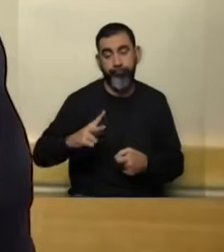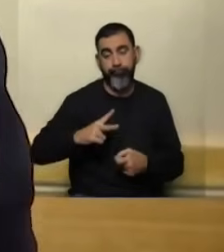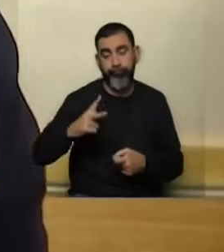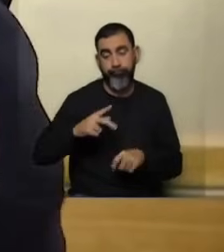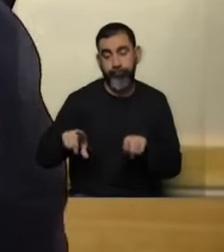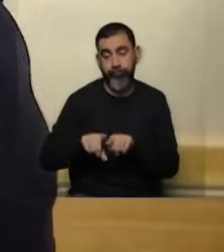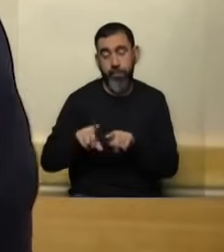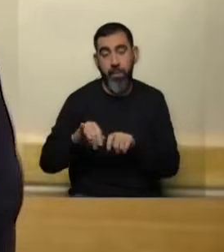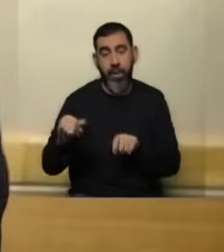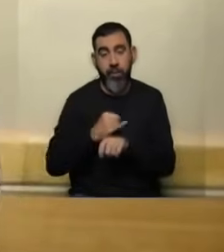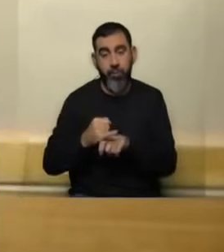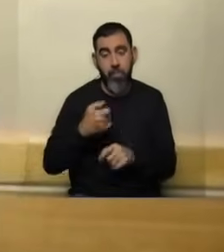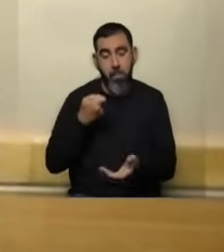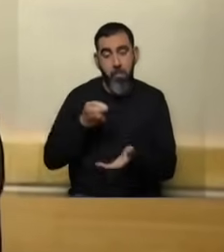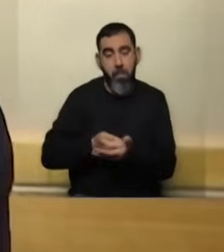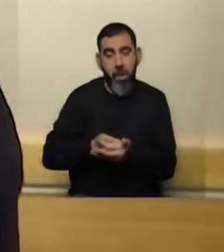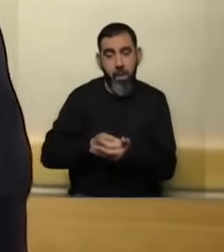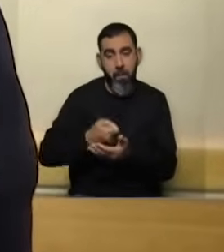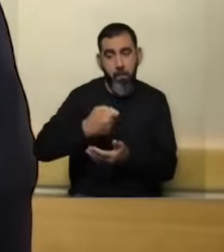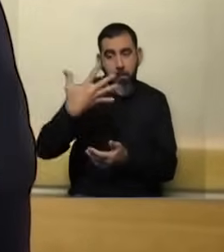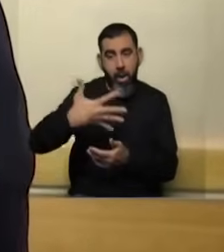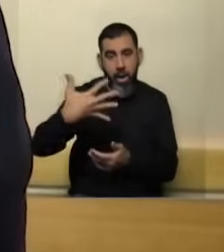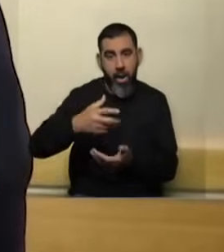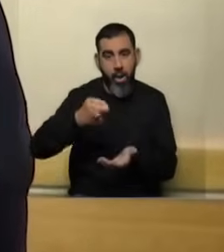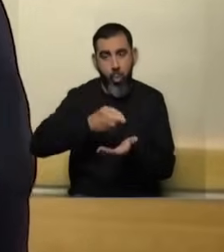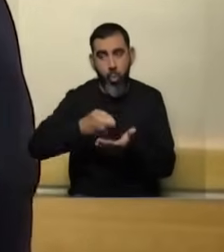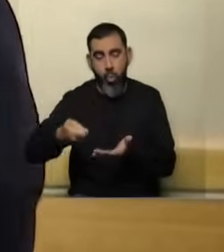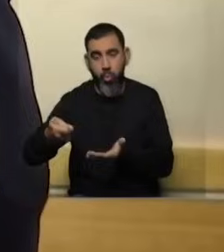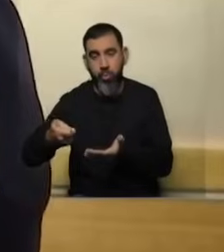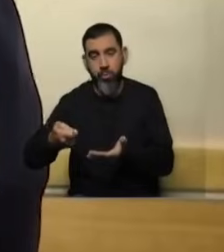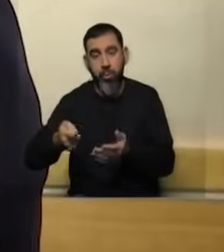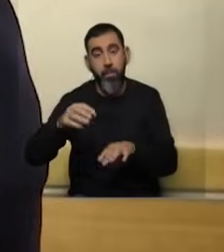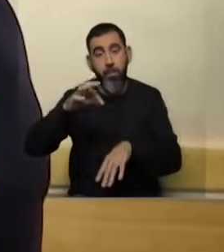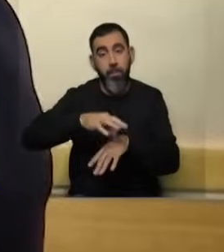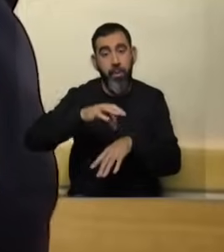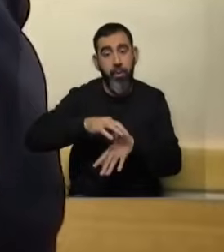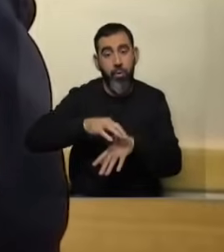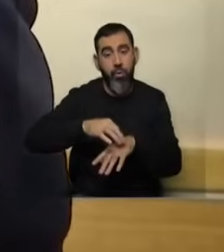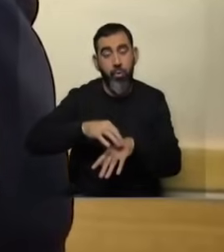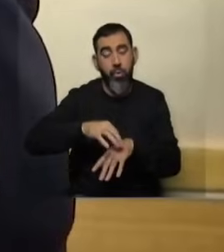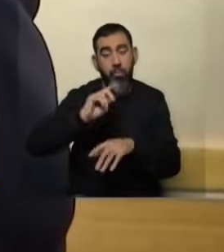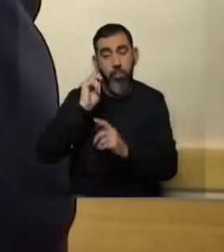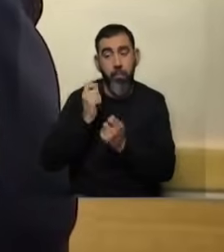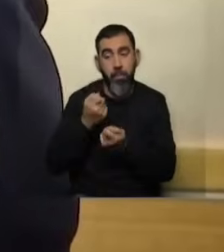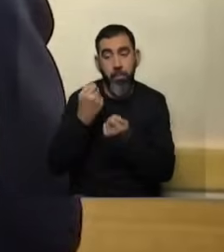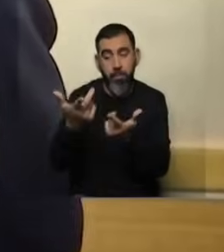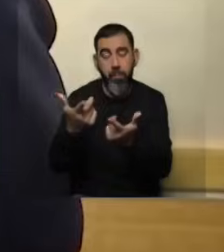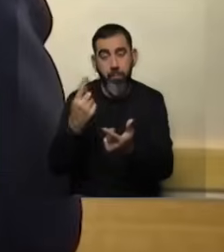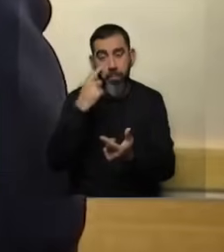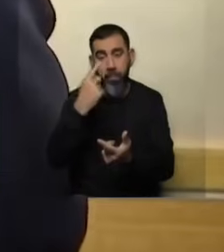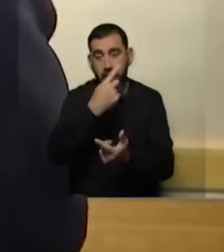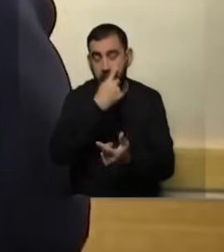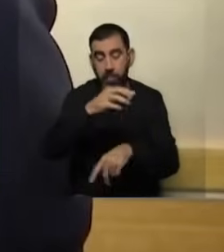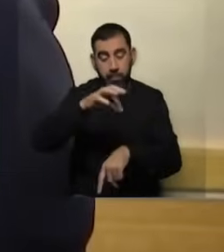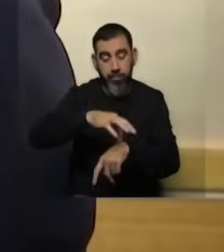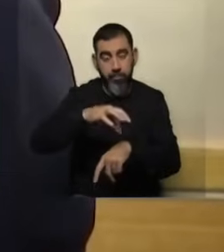misma institución que paga una sobre cuua ese médico le da una orden para ver al